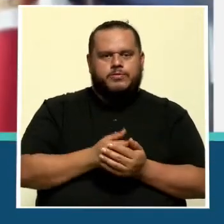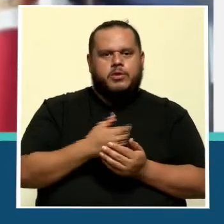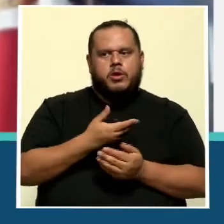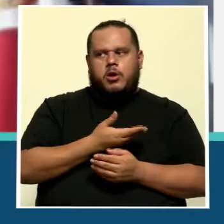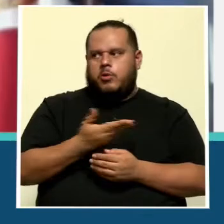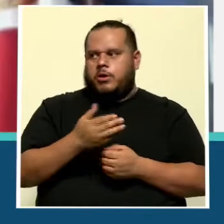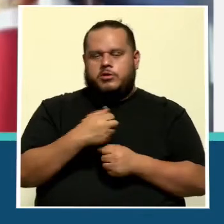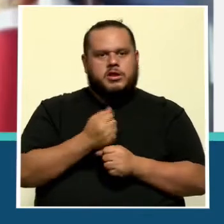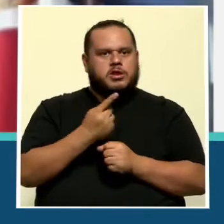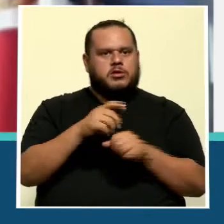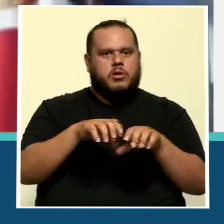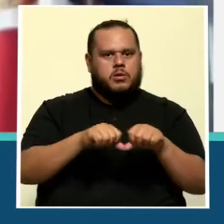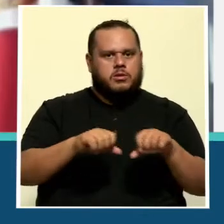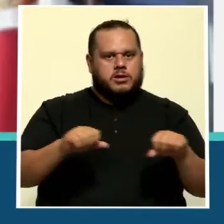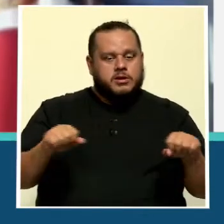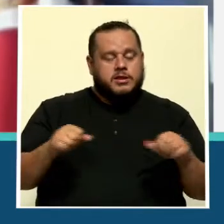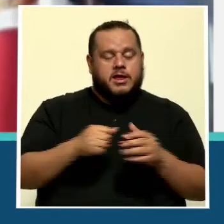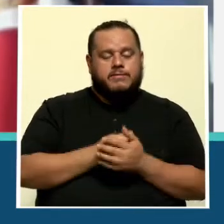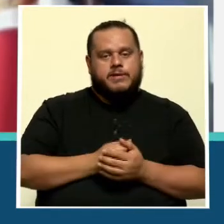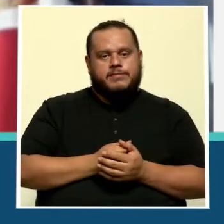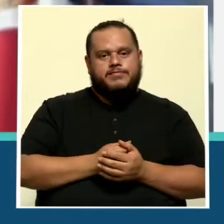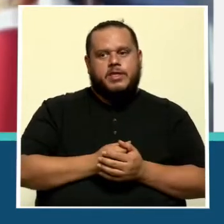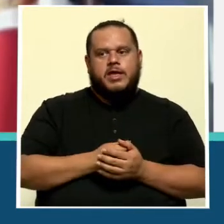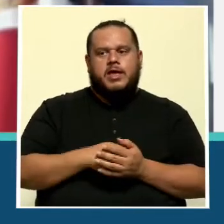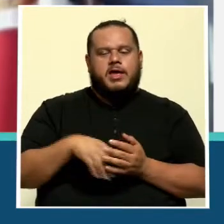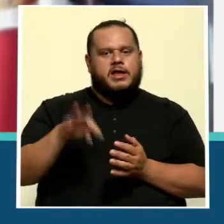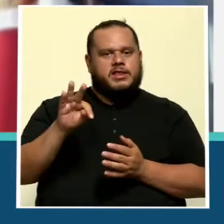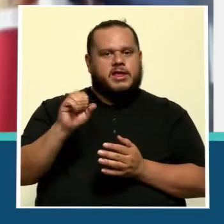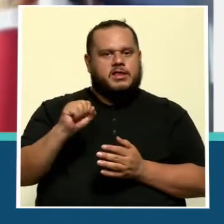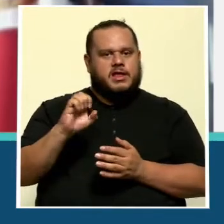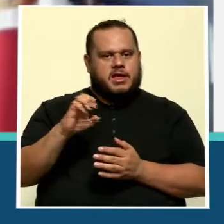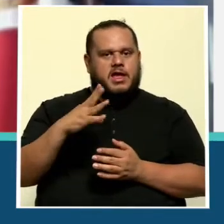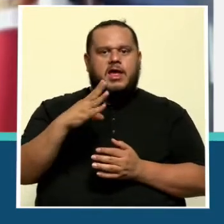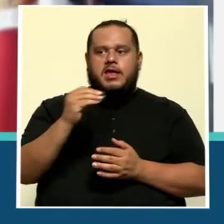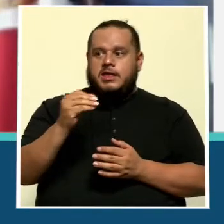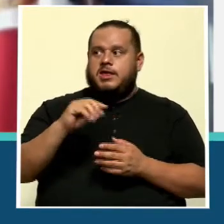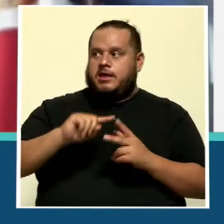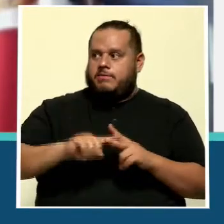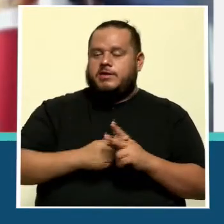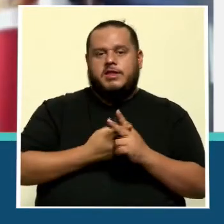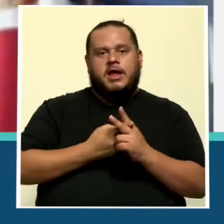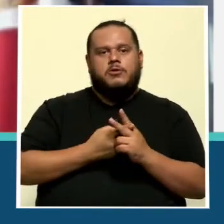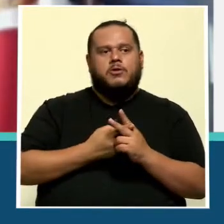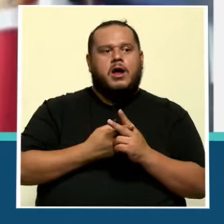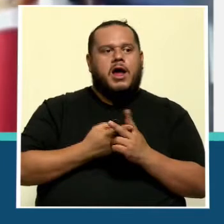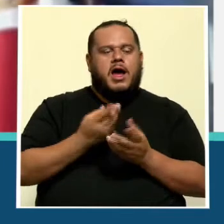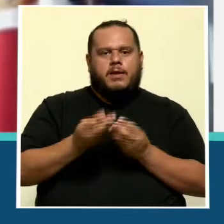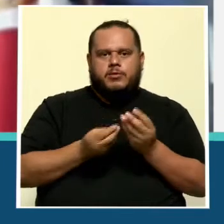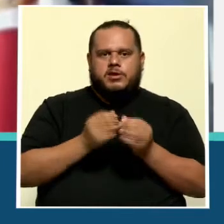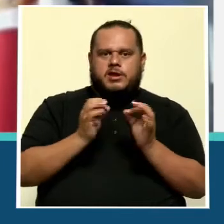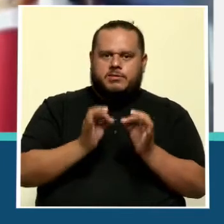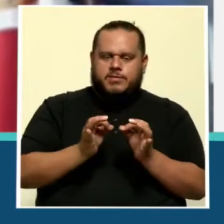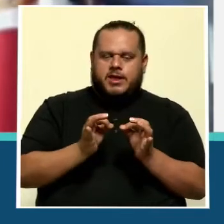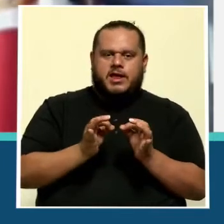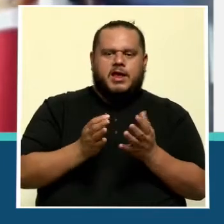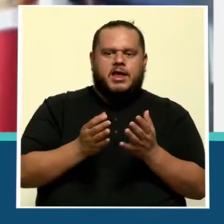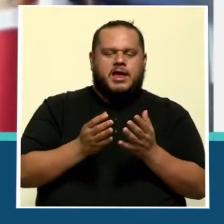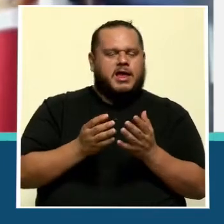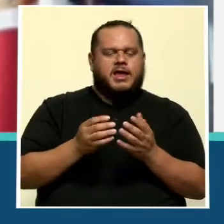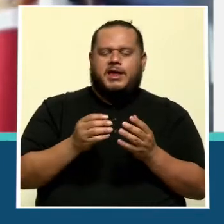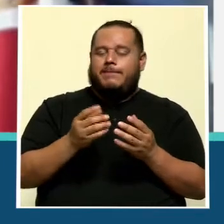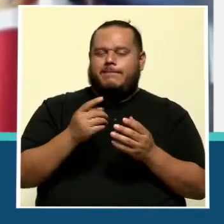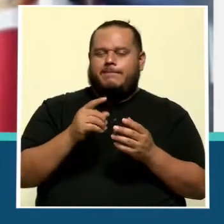al Tribunal Supremo de Elecciones y empezaron a manejar muy mal las cosas en territoriales y en otras cosas, e